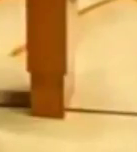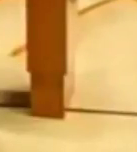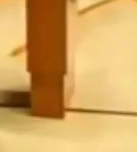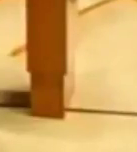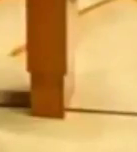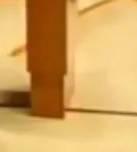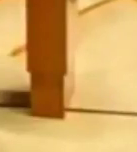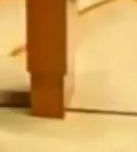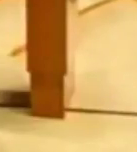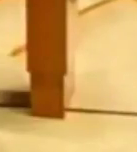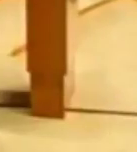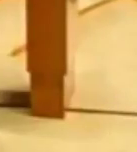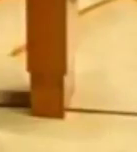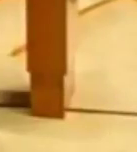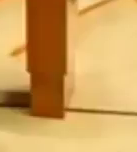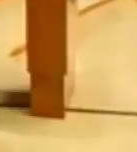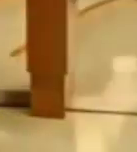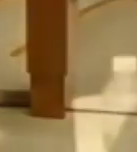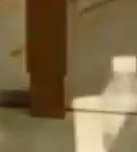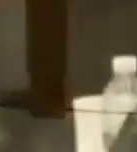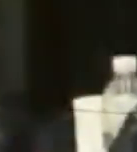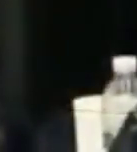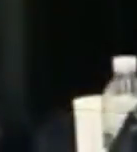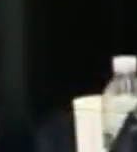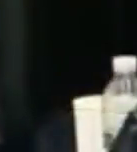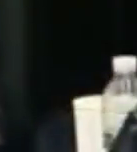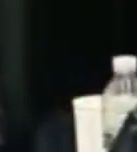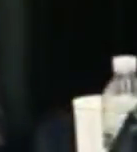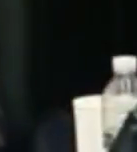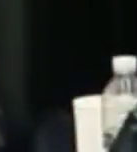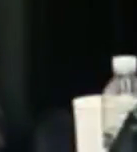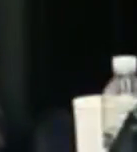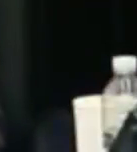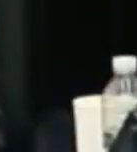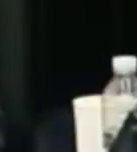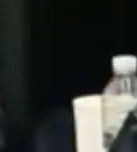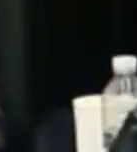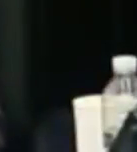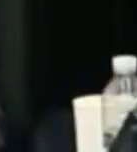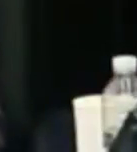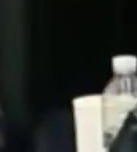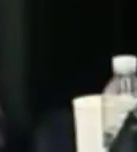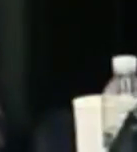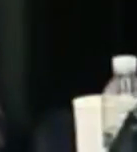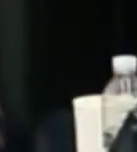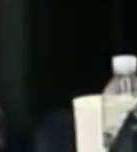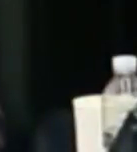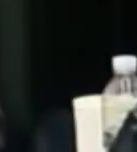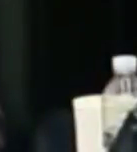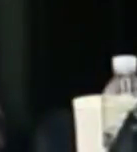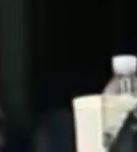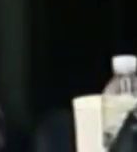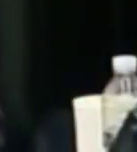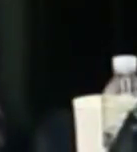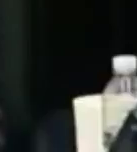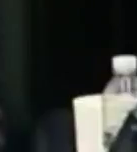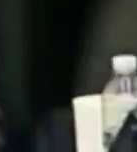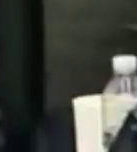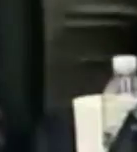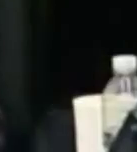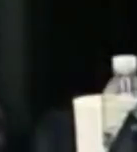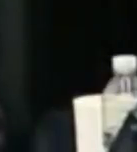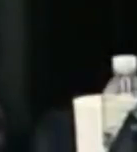Damos paso a las rondas de preguntas y respuestas conforme lo establece el numeral 3 del resolutivo segundo del acuerdo aprobado el 3 de octubre